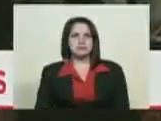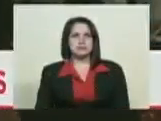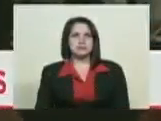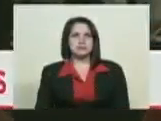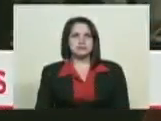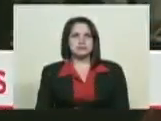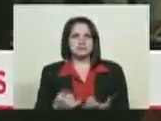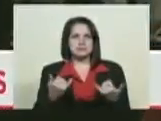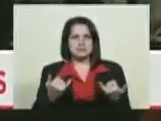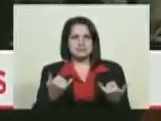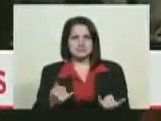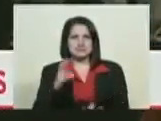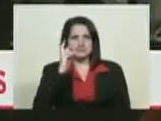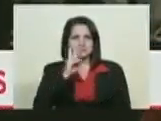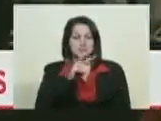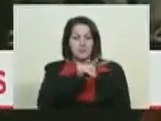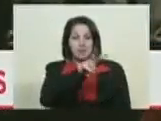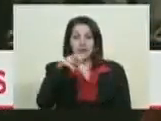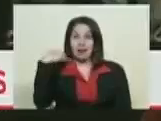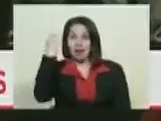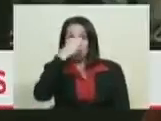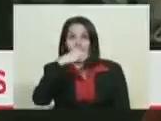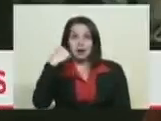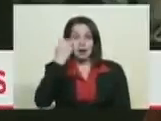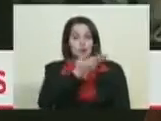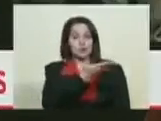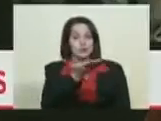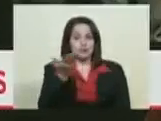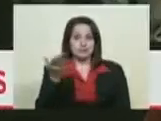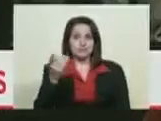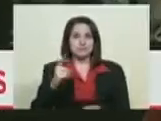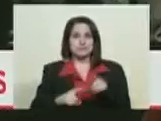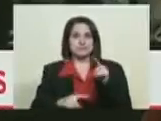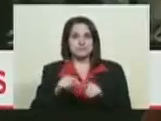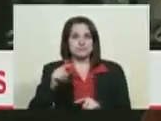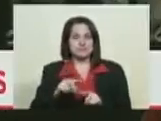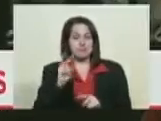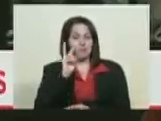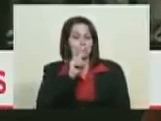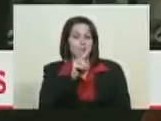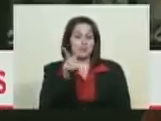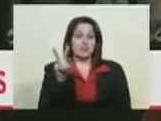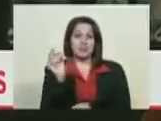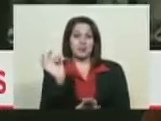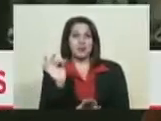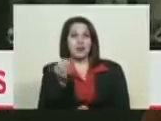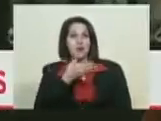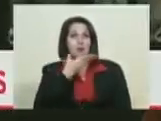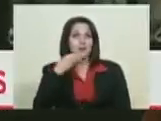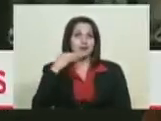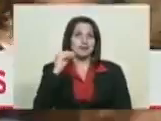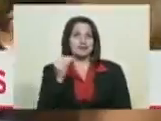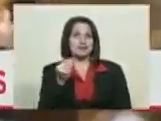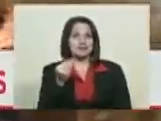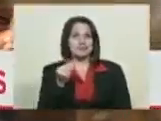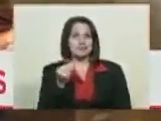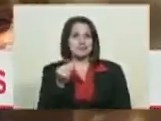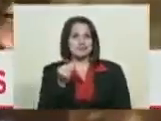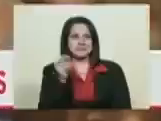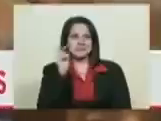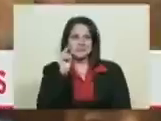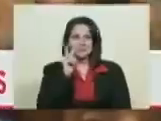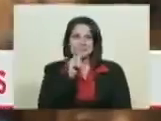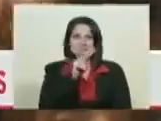Viendo el rostro y los ojos de ustedes, hermanos, hermanas, viendo tanta juventud en las calles